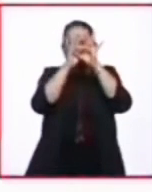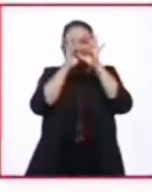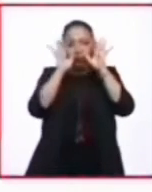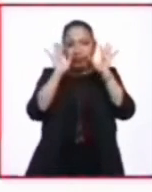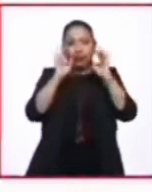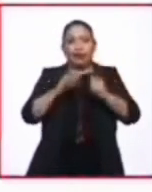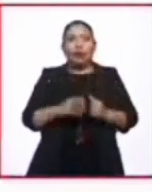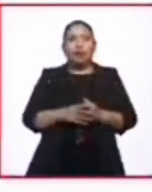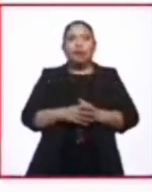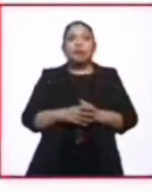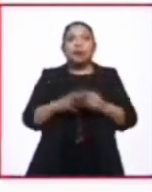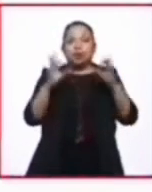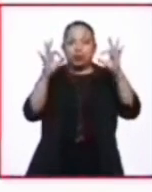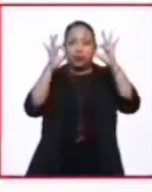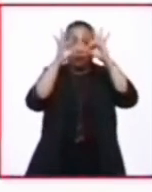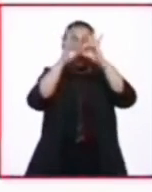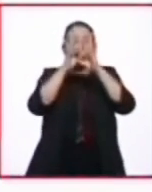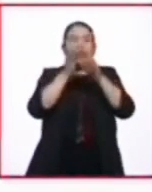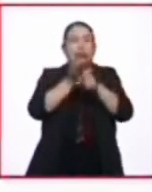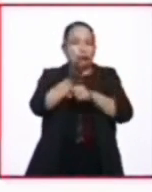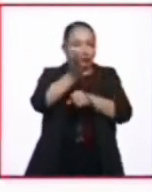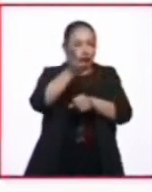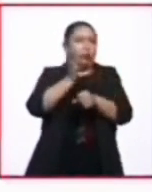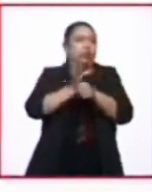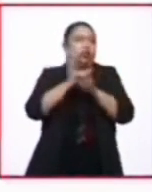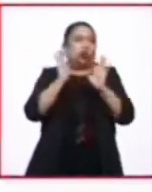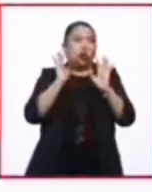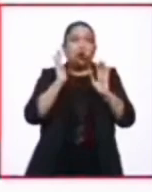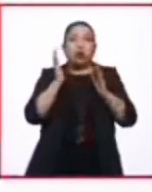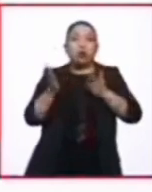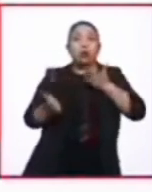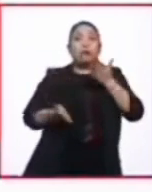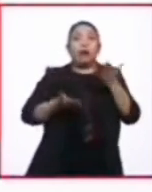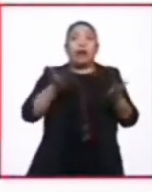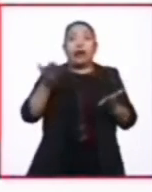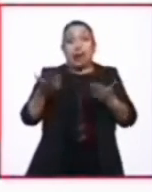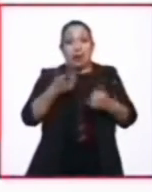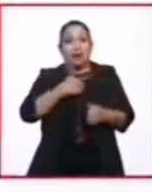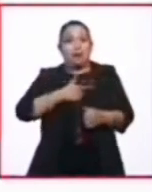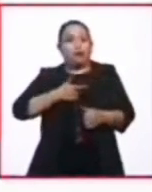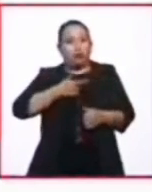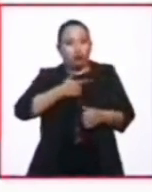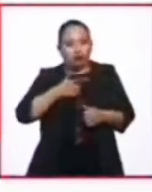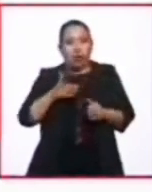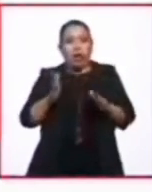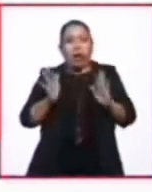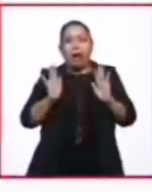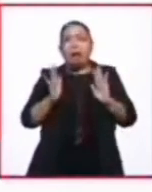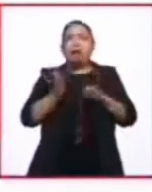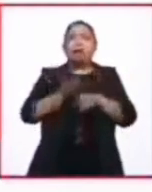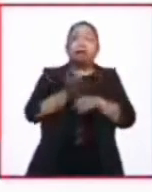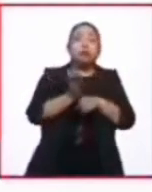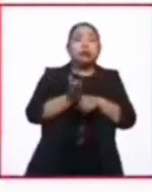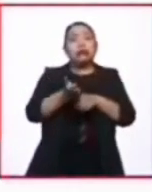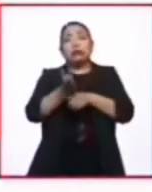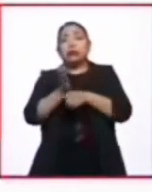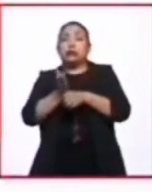tiempo, era bisojo, era muy simpático, le gustaba bailar el jarabe, hacía